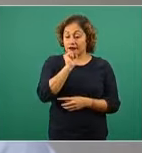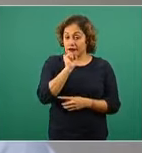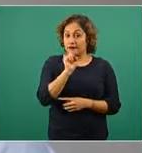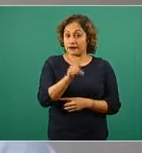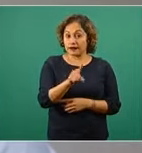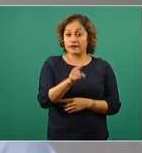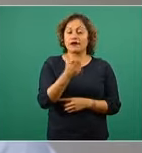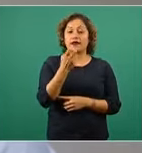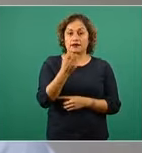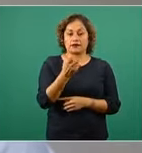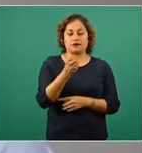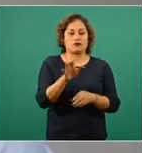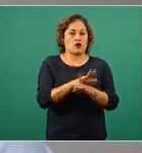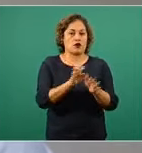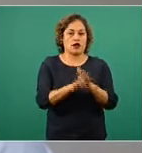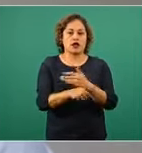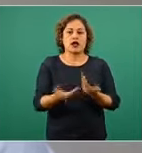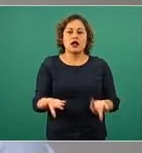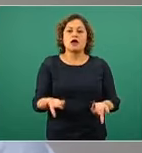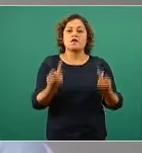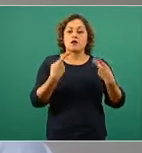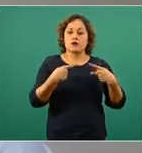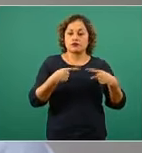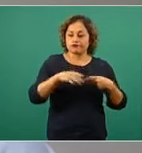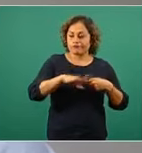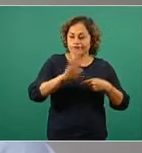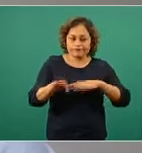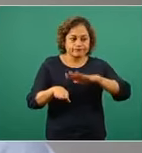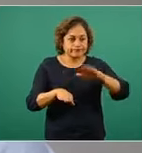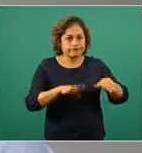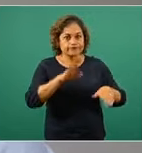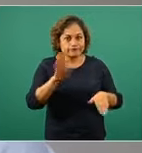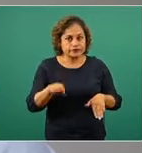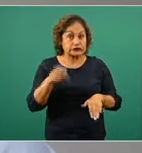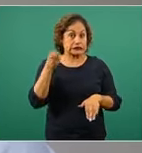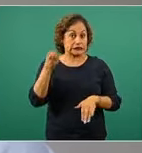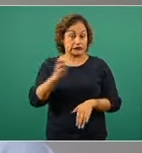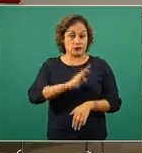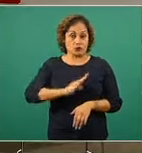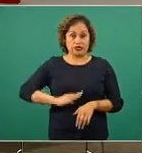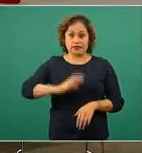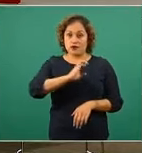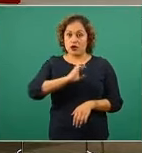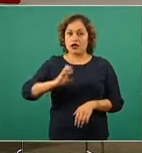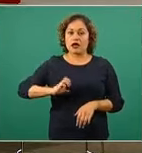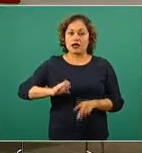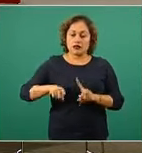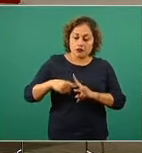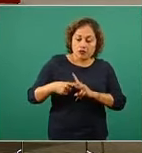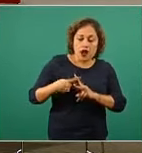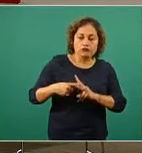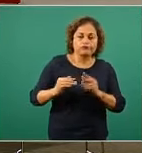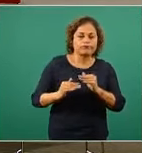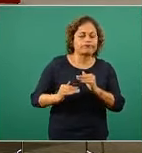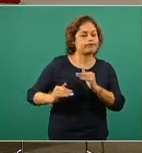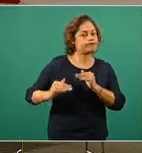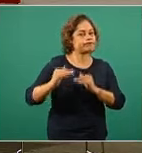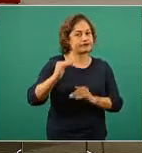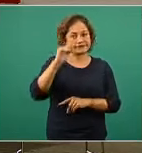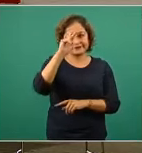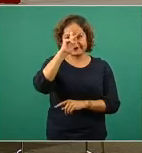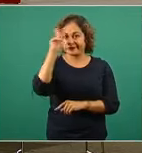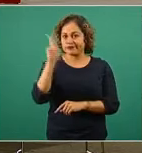la letalidad y la mortalidad, los indicadores de este municipio están por encima de las medias nacionales y se